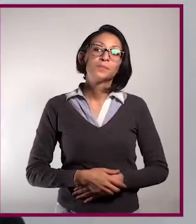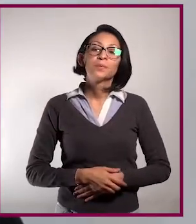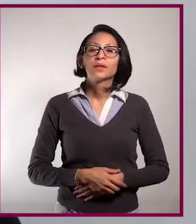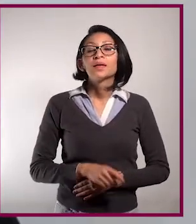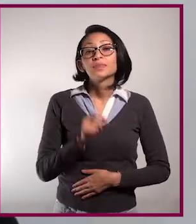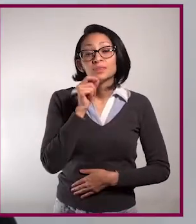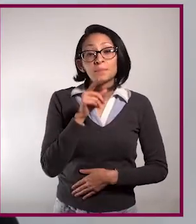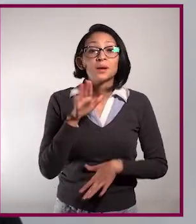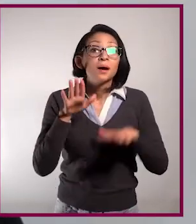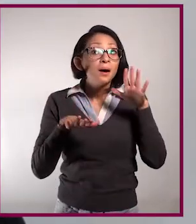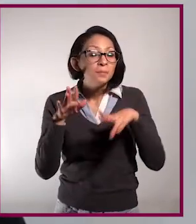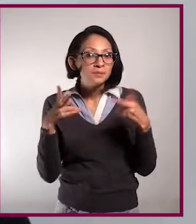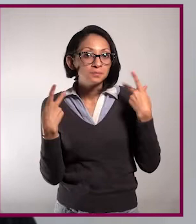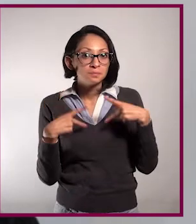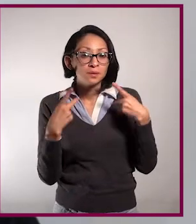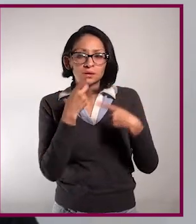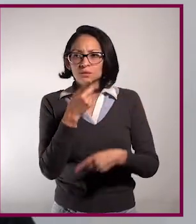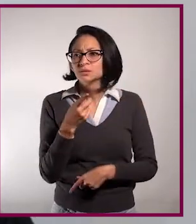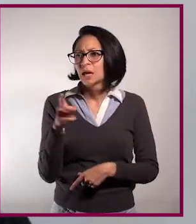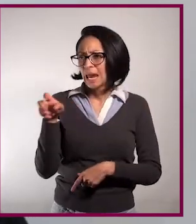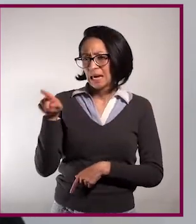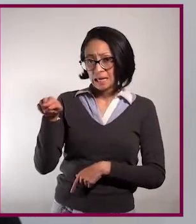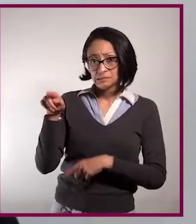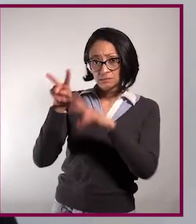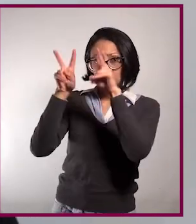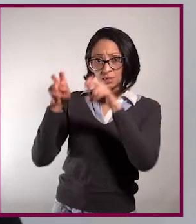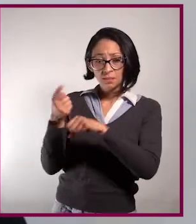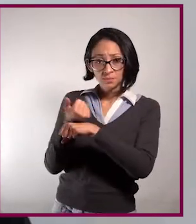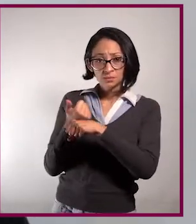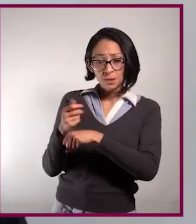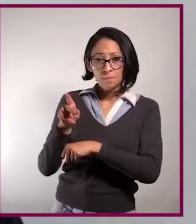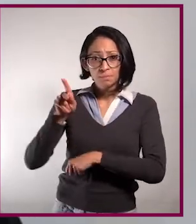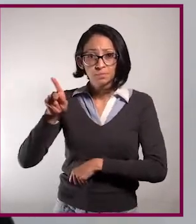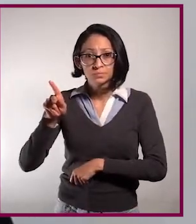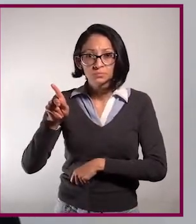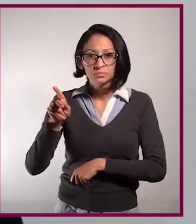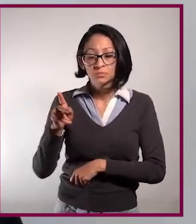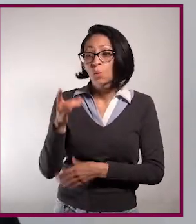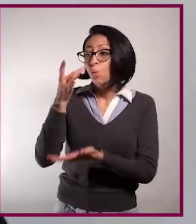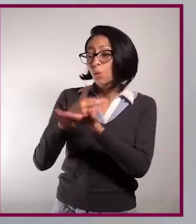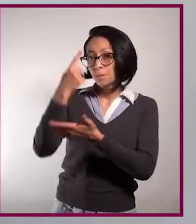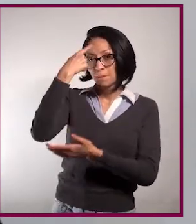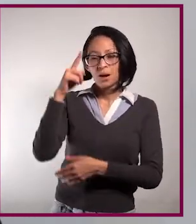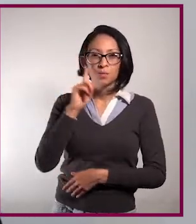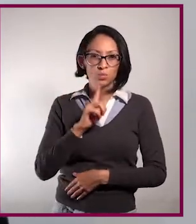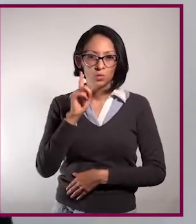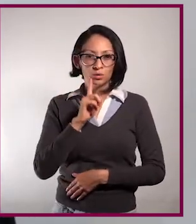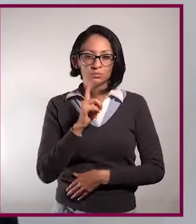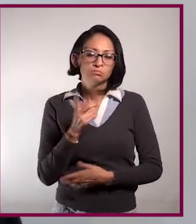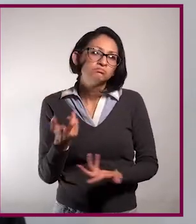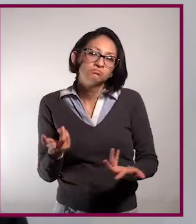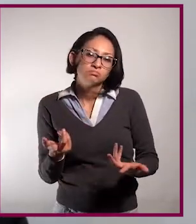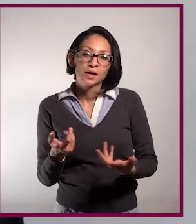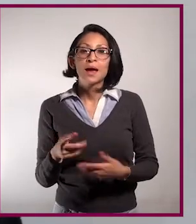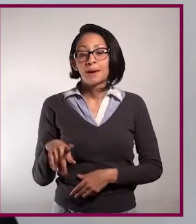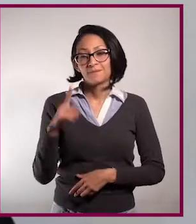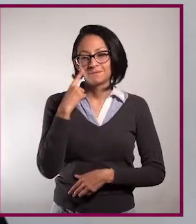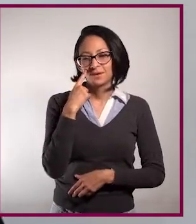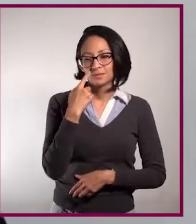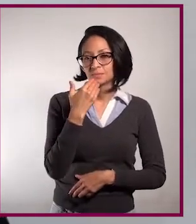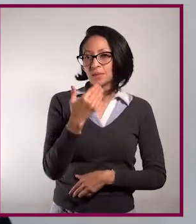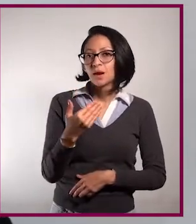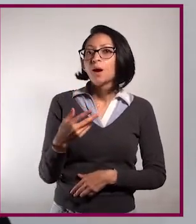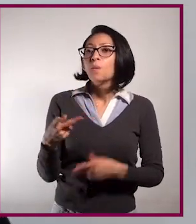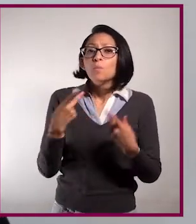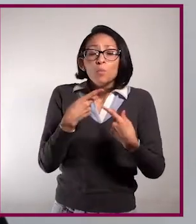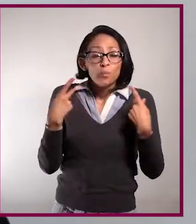suele asegurarse que la menstruación es un asunto exclusivo de mujeres, pero la realidad es bastante más diversa. ¿Quiénes pueden menstruar? Las